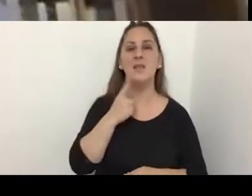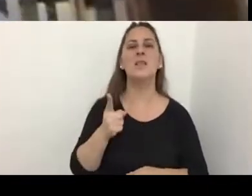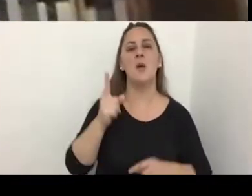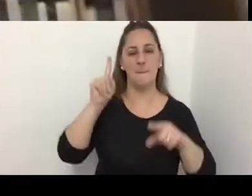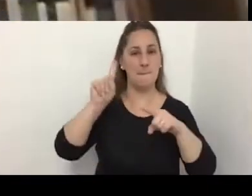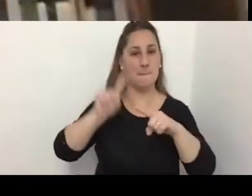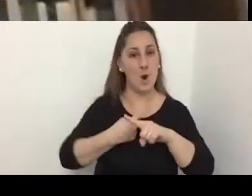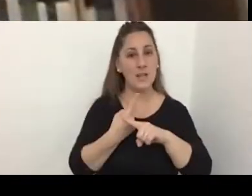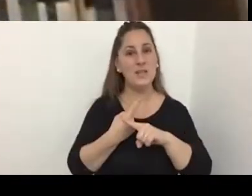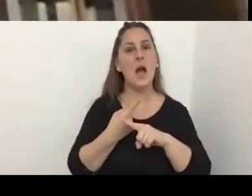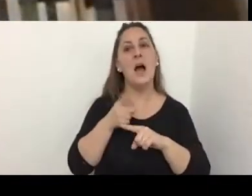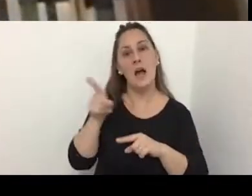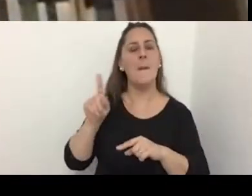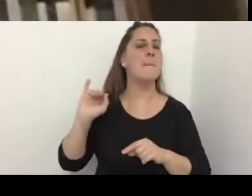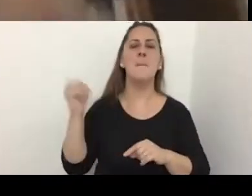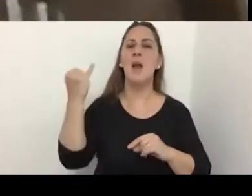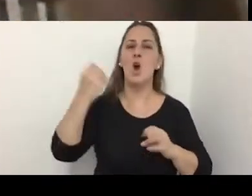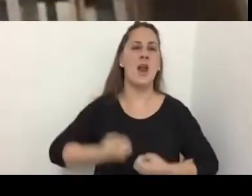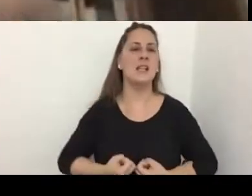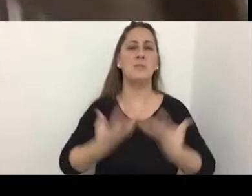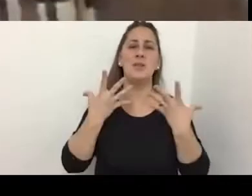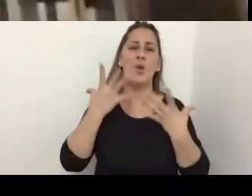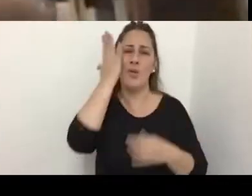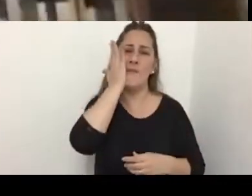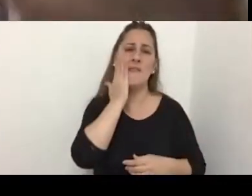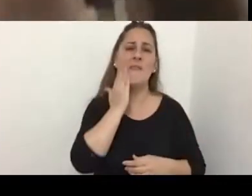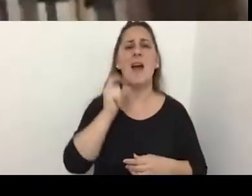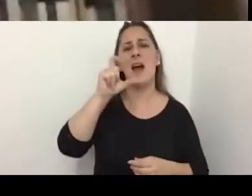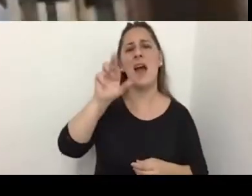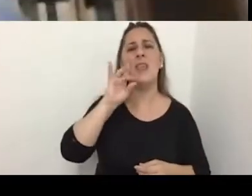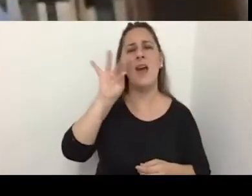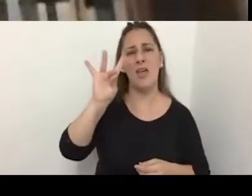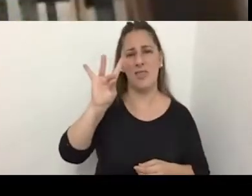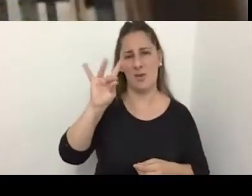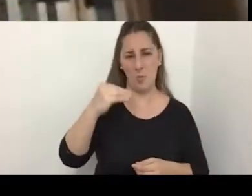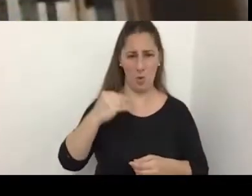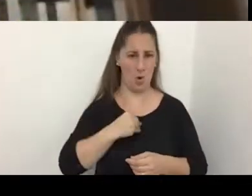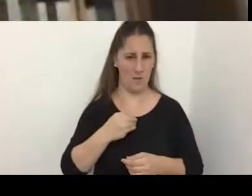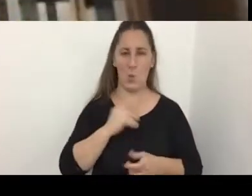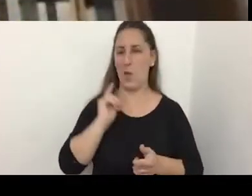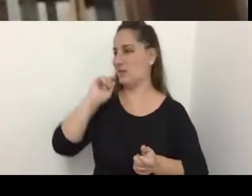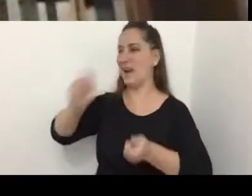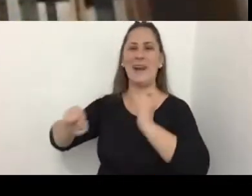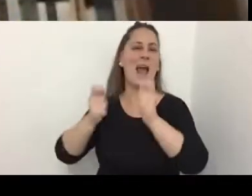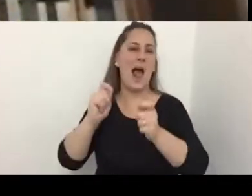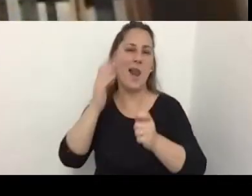es, dice él, la mejor expresión de la caridad, en un sentido de caridad cristiana que no es limosna berreta.